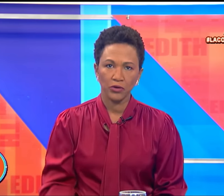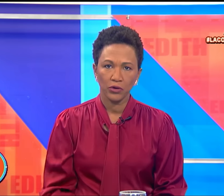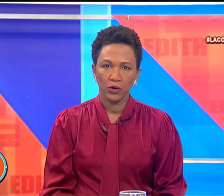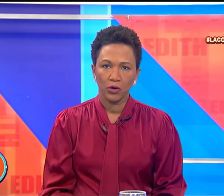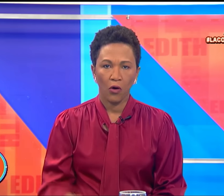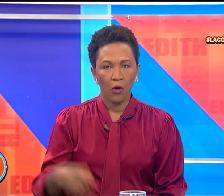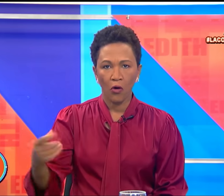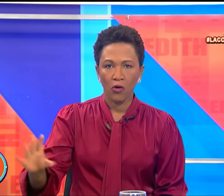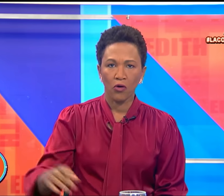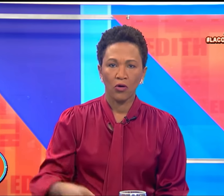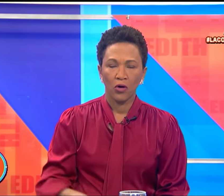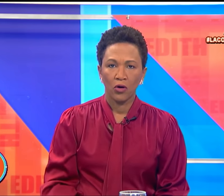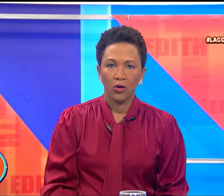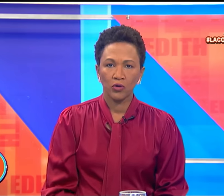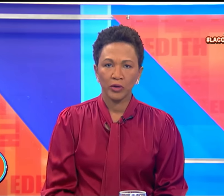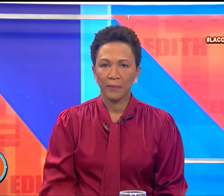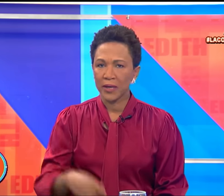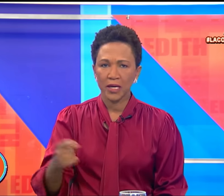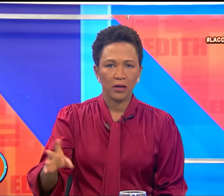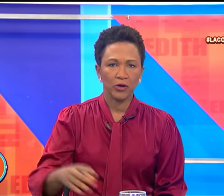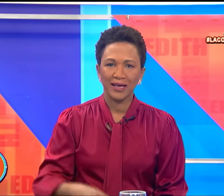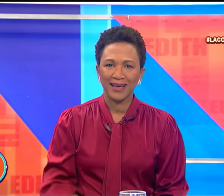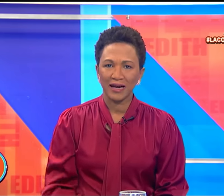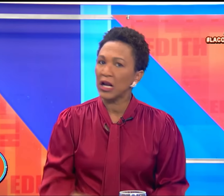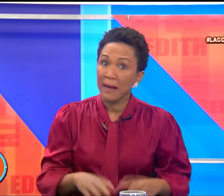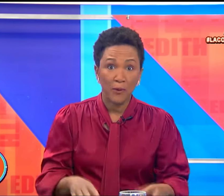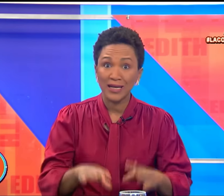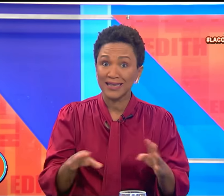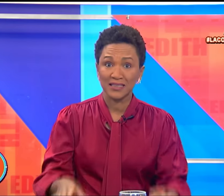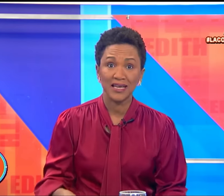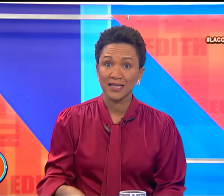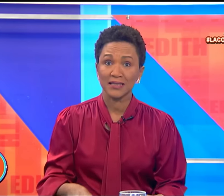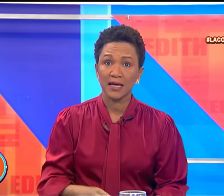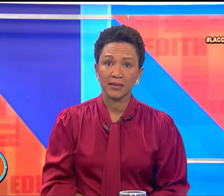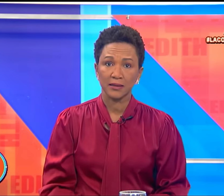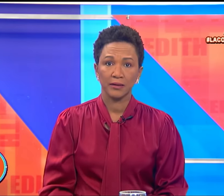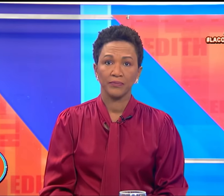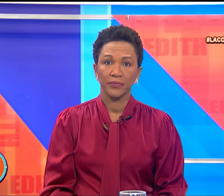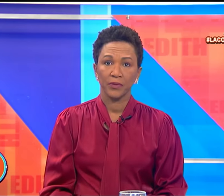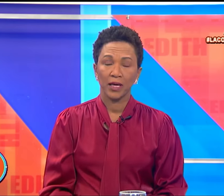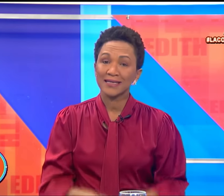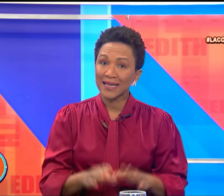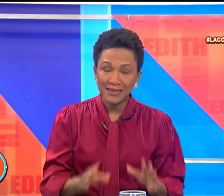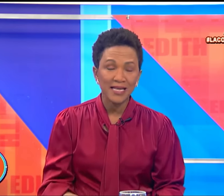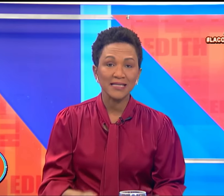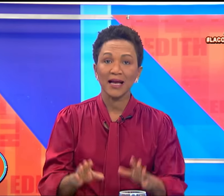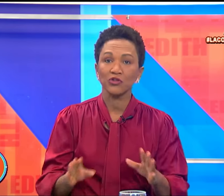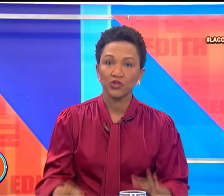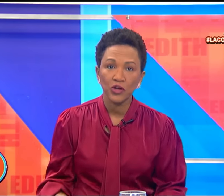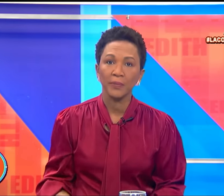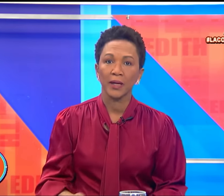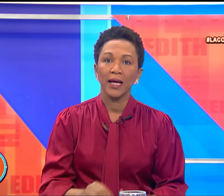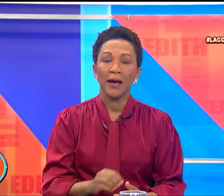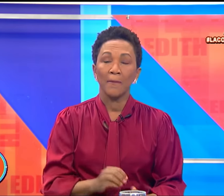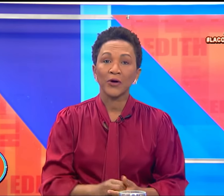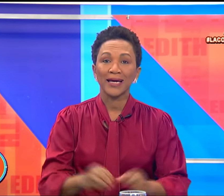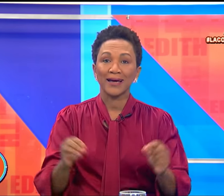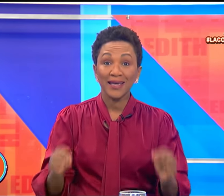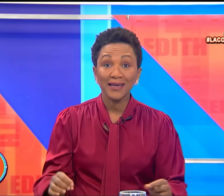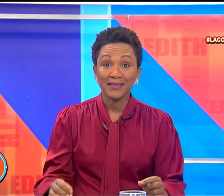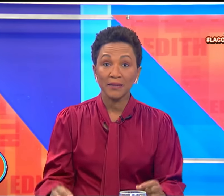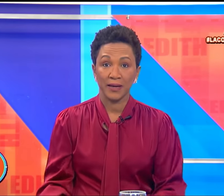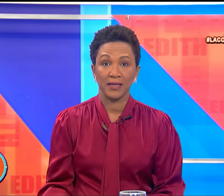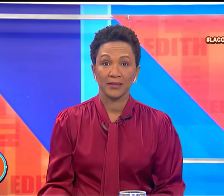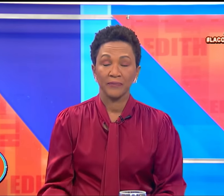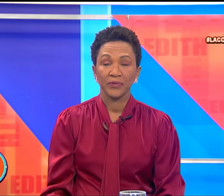Hoy, o Nuria Piera, lo que quiera. Le ponen así, así que se hace. Es así que se ha hecho siempre, porque aquí